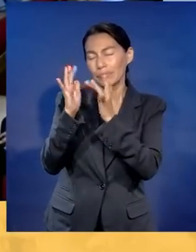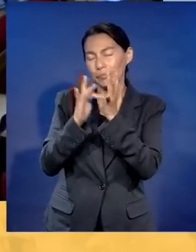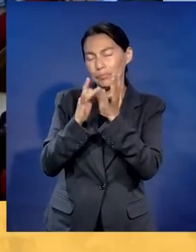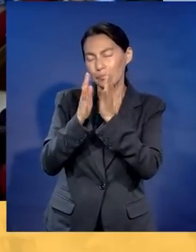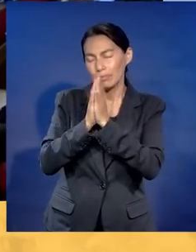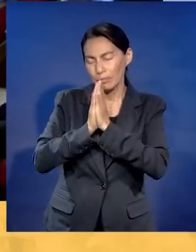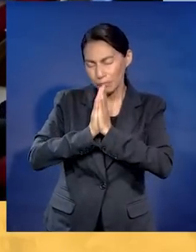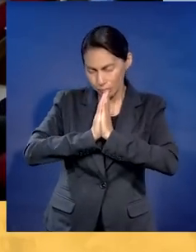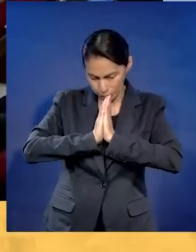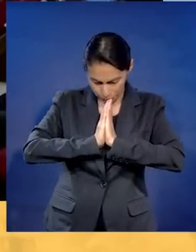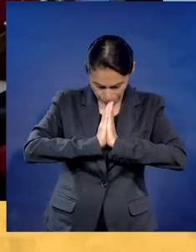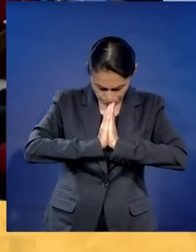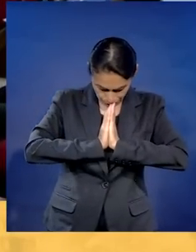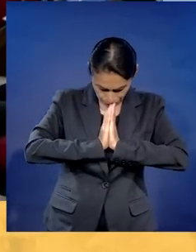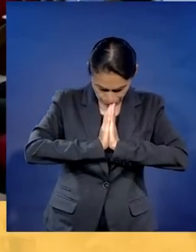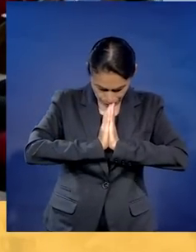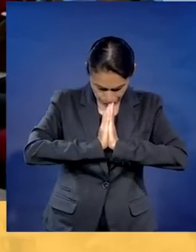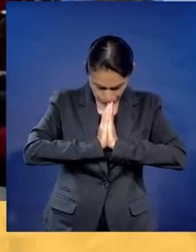Jesús. Amén.